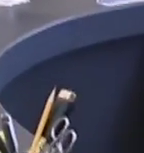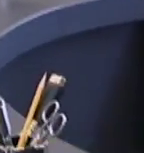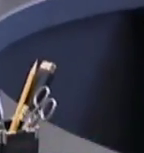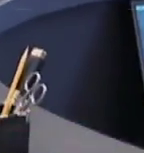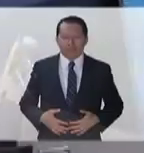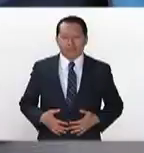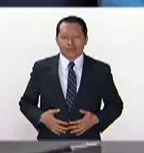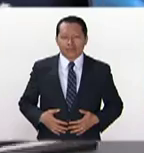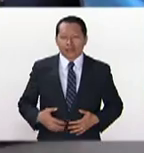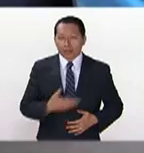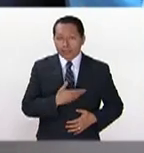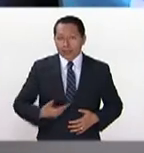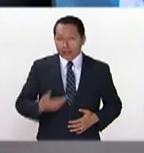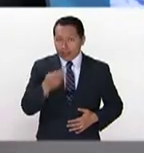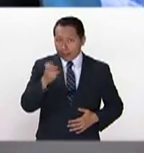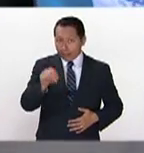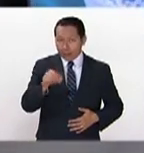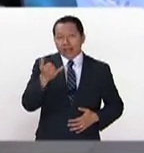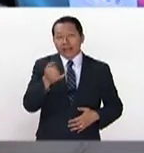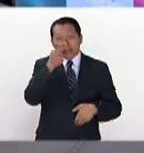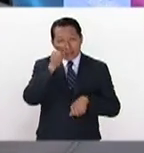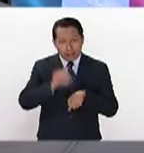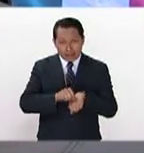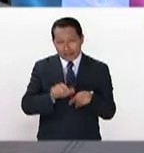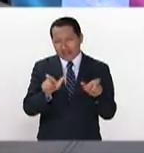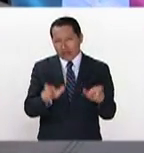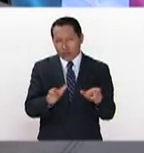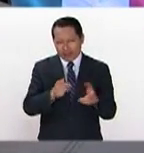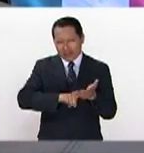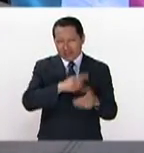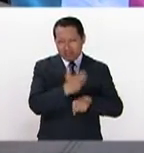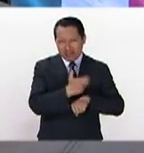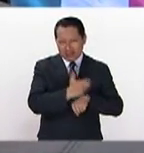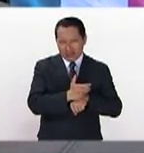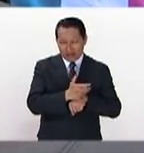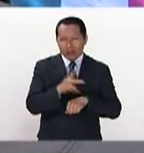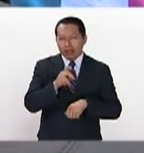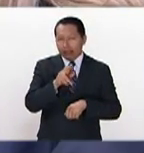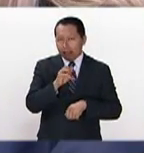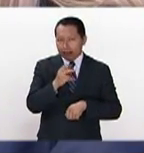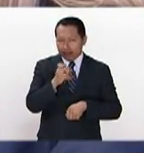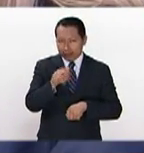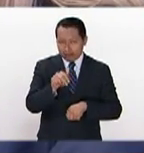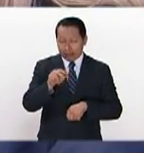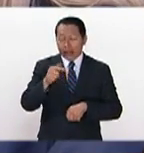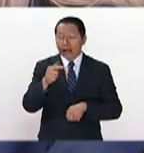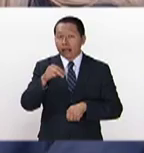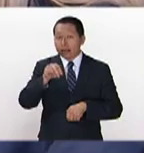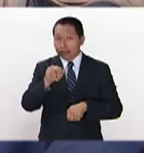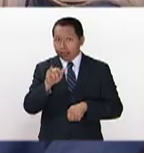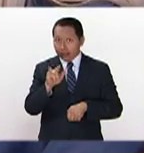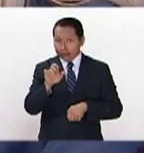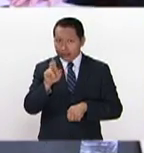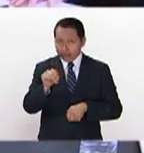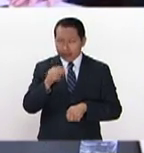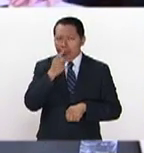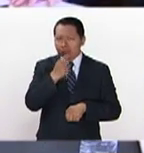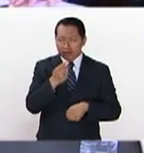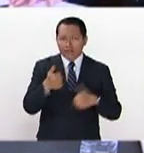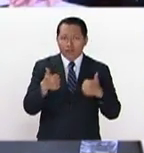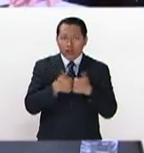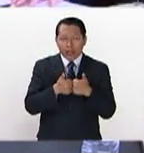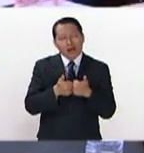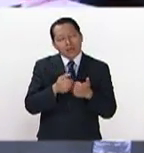El presidente Enrique Peña Nieto y la secretaria de Seguridad Interna de Estados Unidos, Kirstjen Nielsen, coincidieron en que la frontera es un área